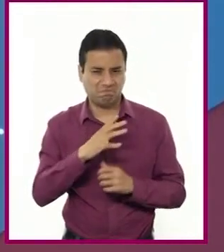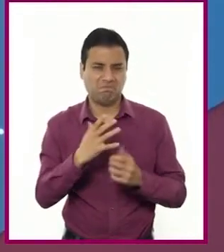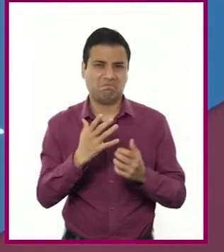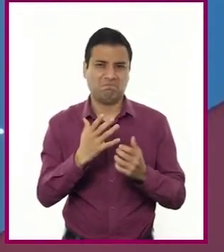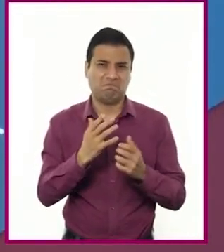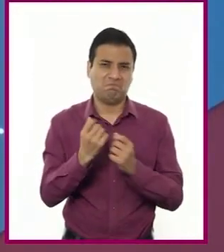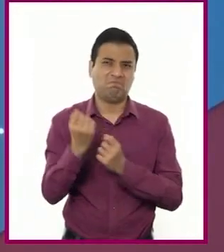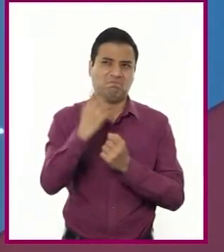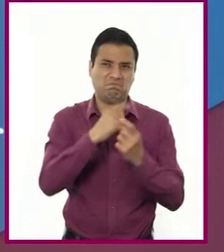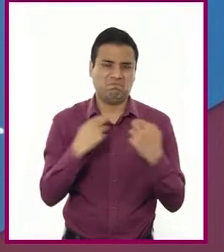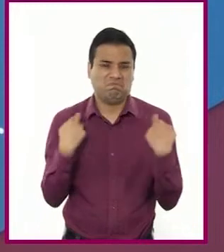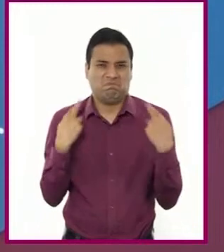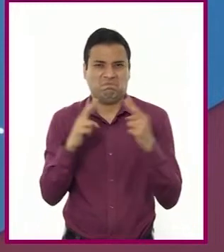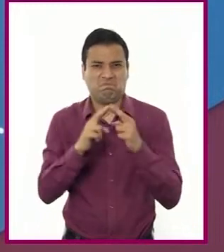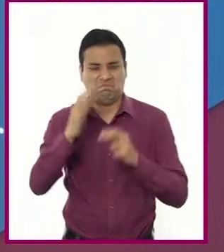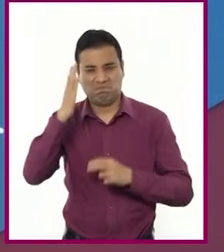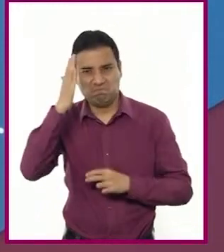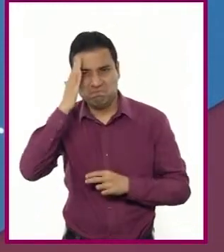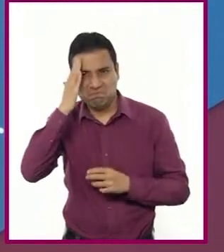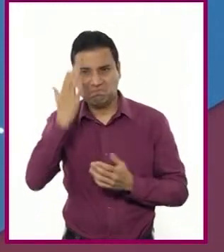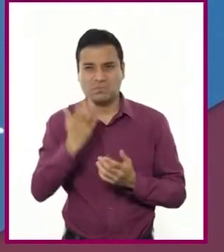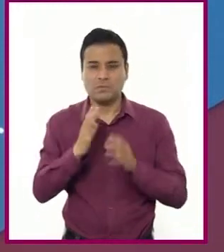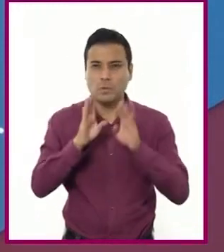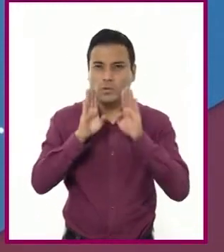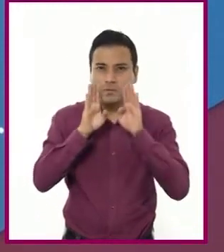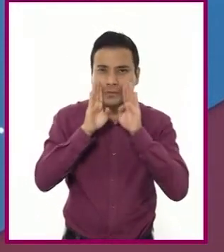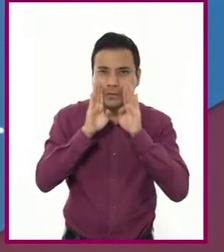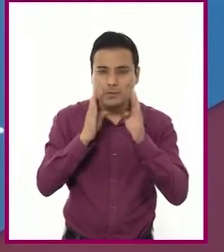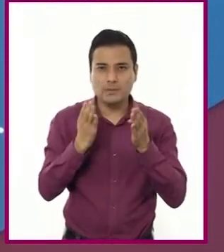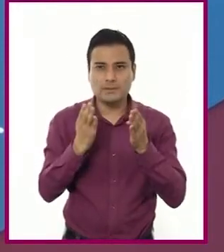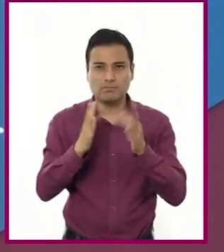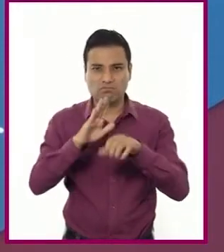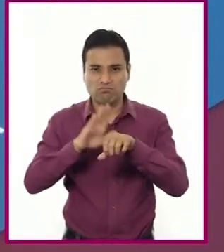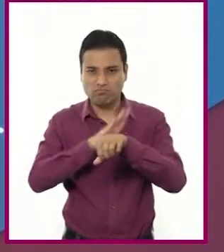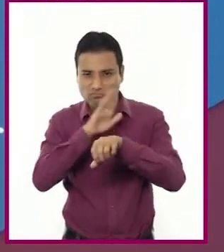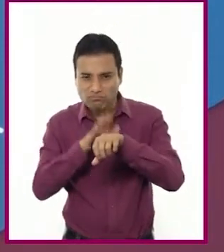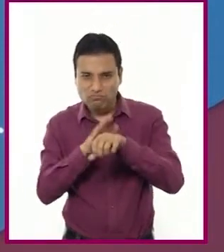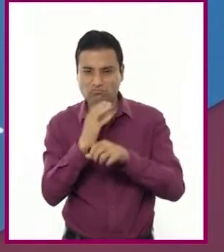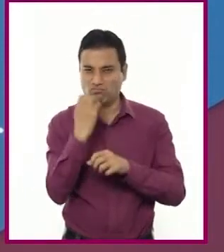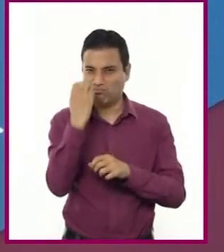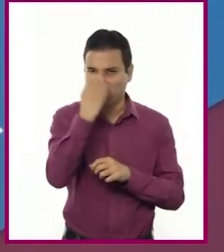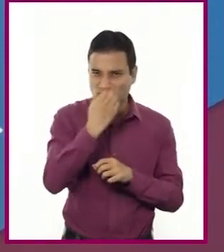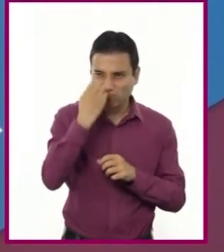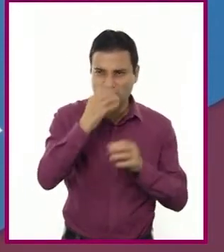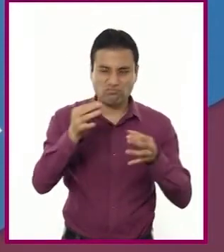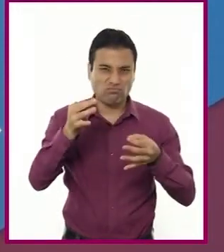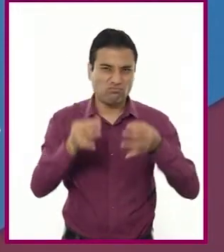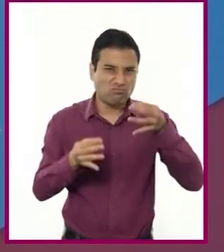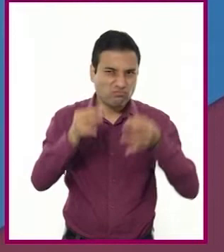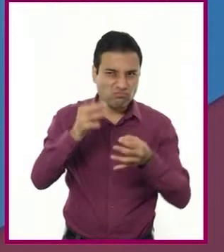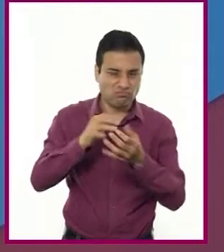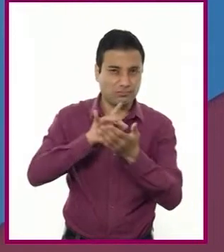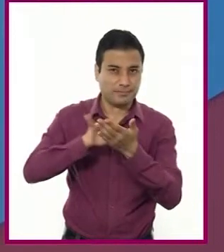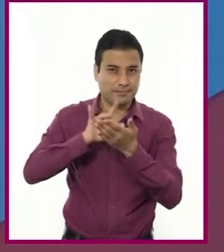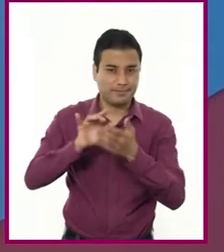universidades, confesores de la autoridad virreinal, calificadores y consultores del Tribunal del Santo Oficio. La mayor parte de